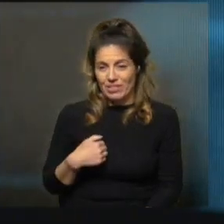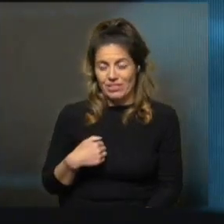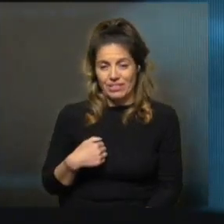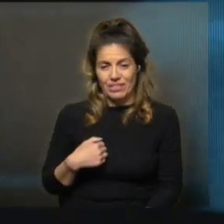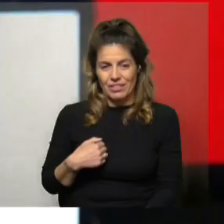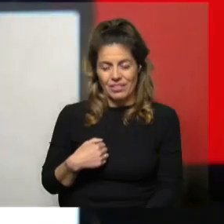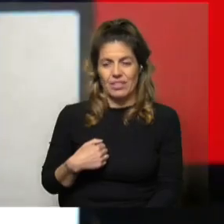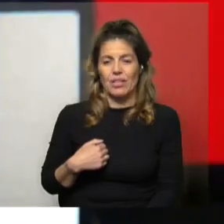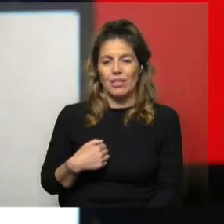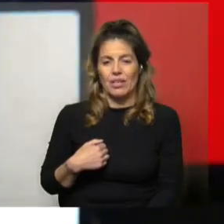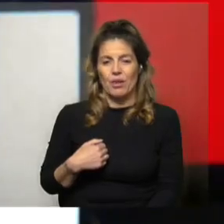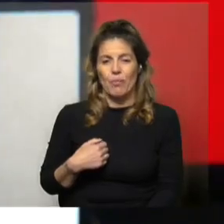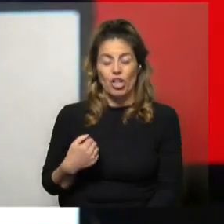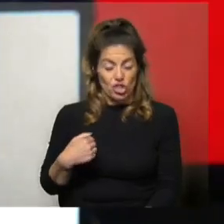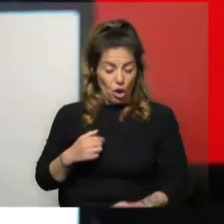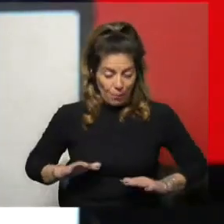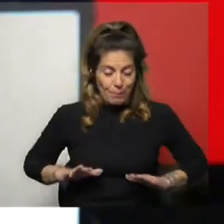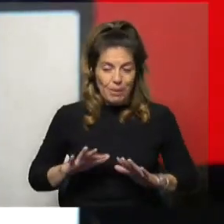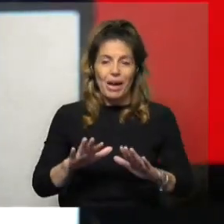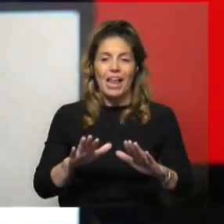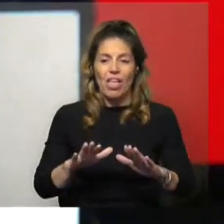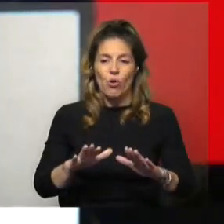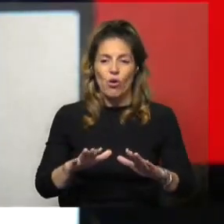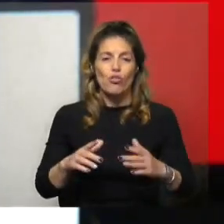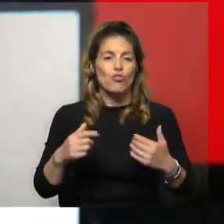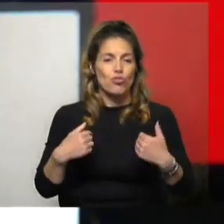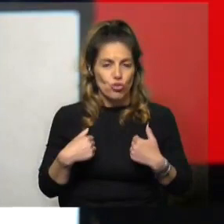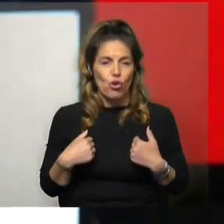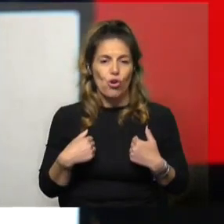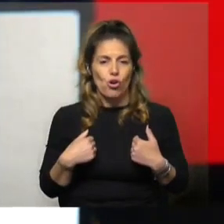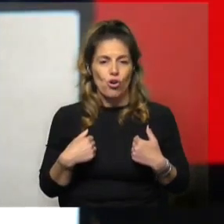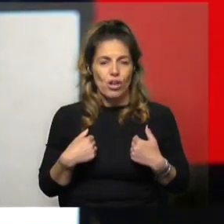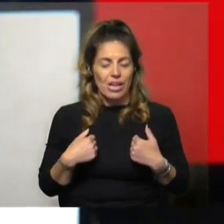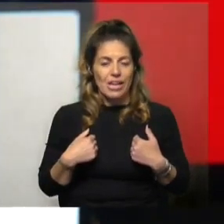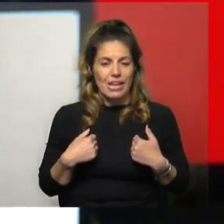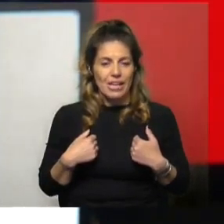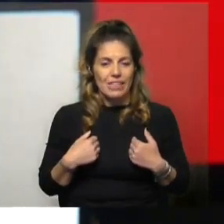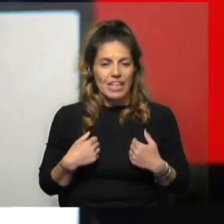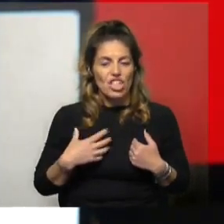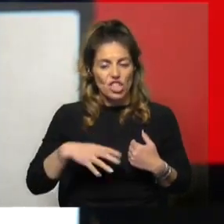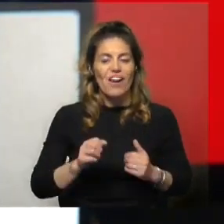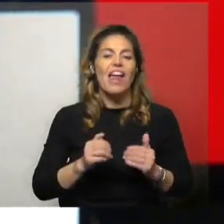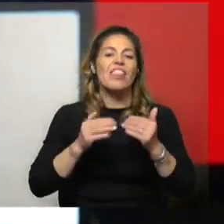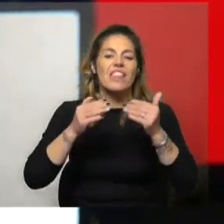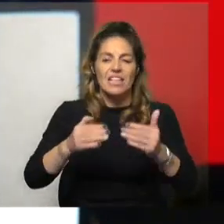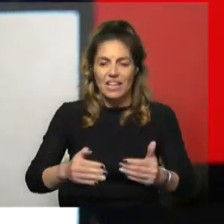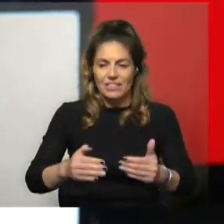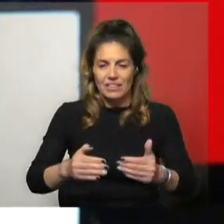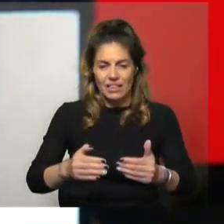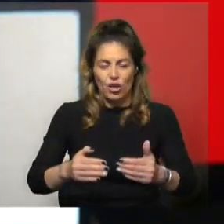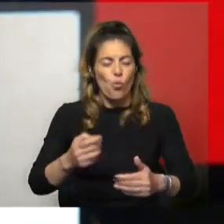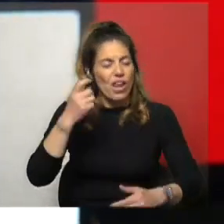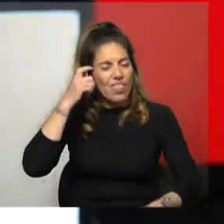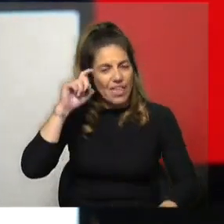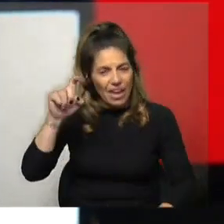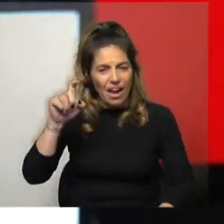este me he formado y y he tratado de de llevar adelante este una